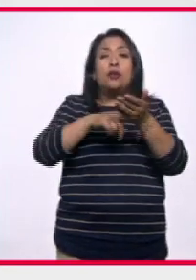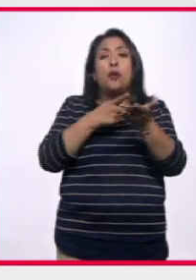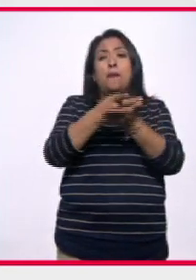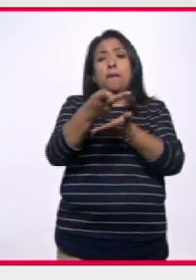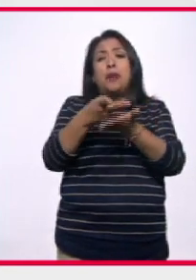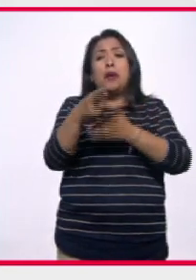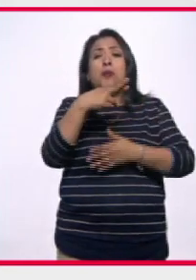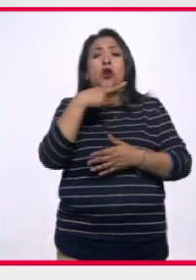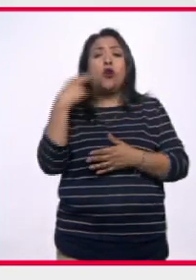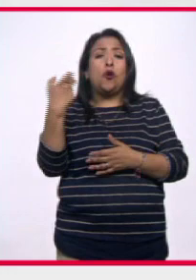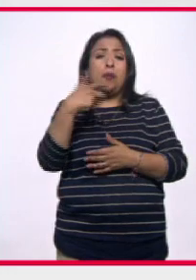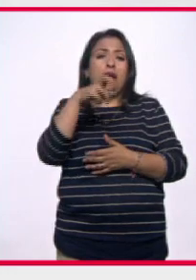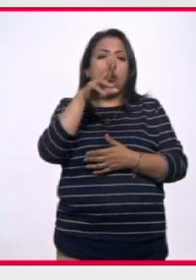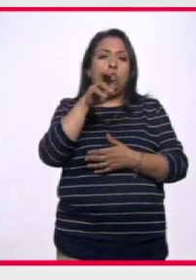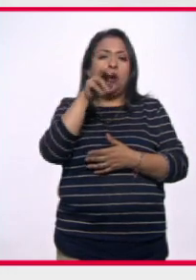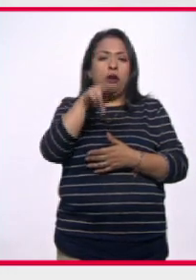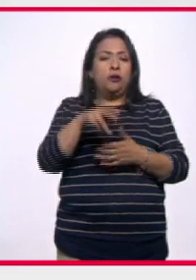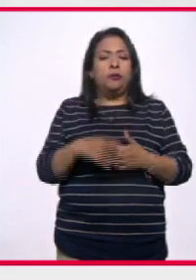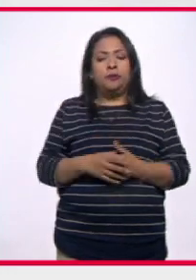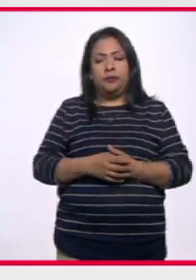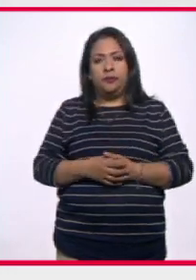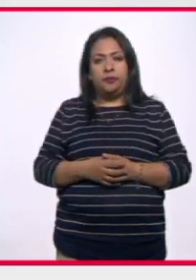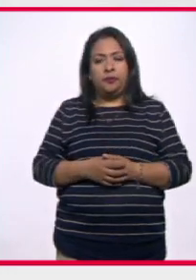roma de ecuador